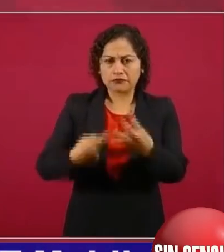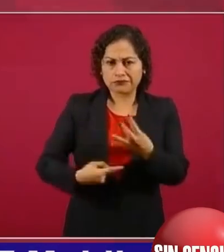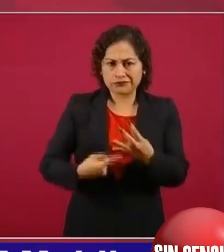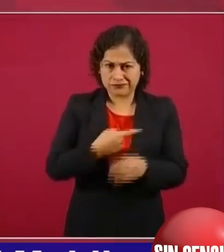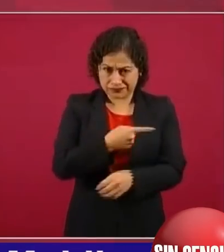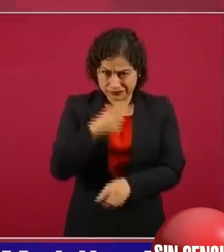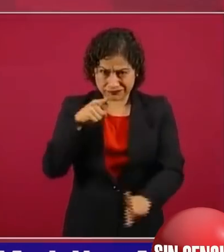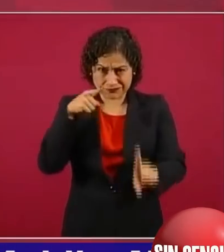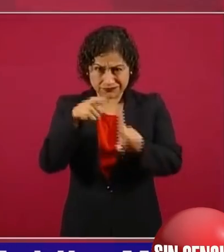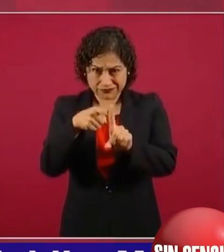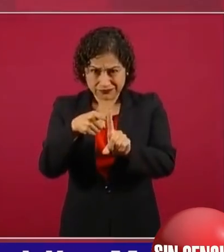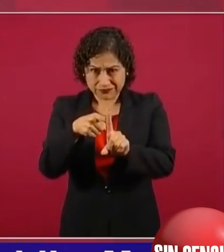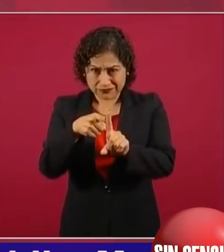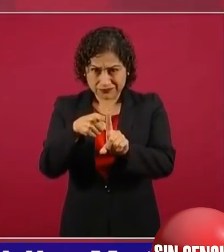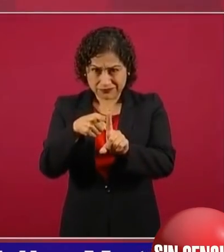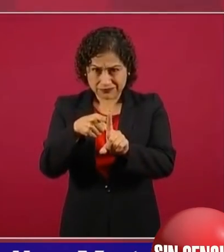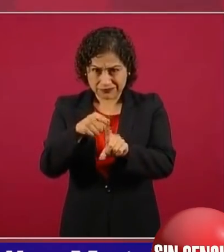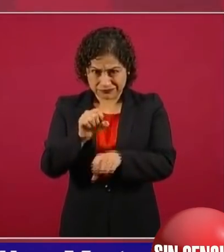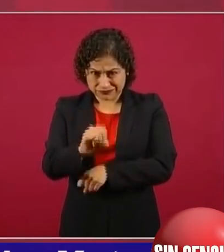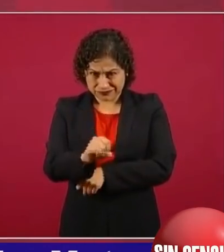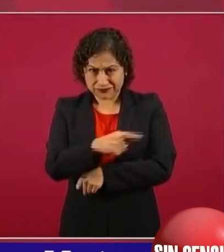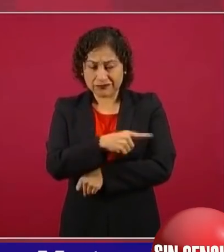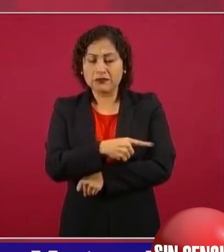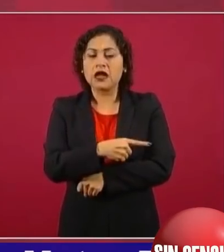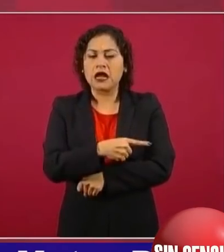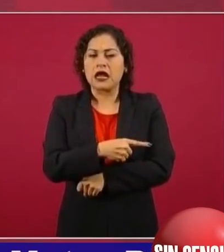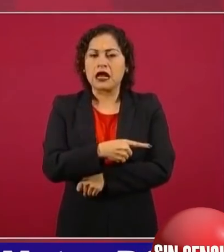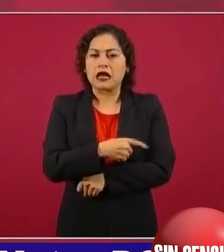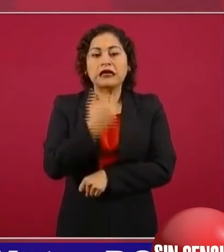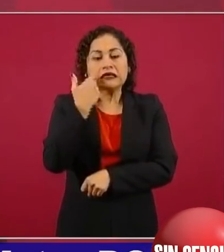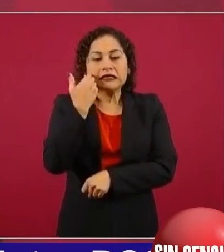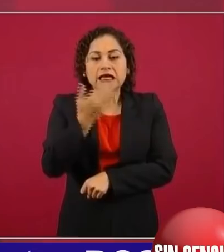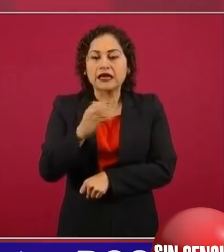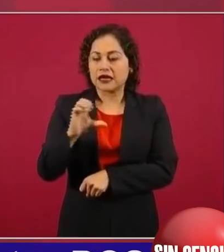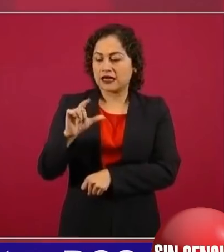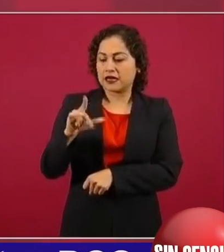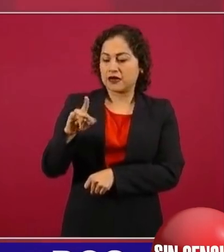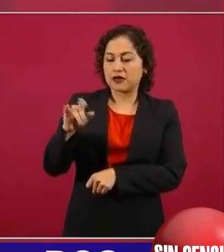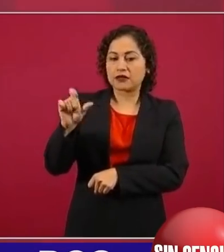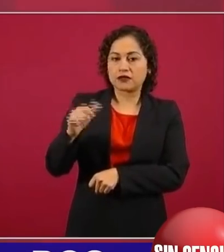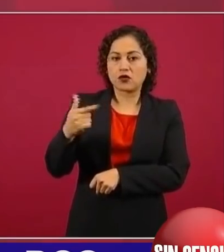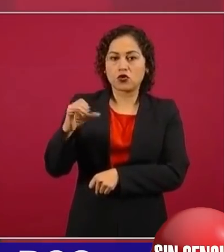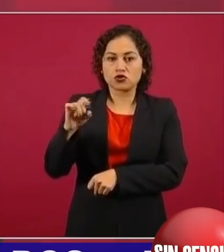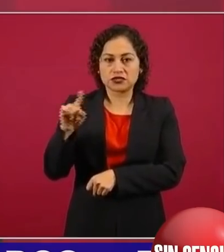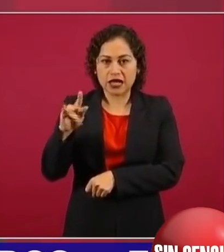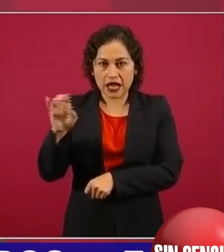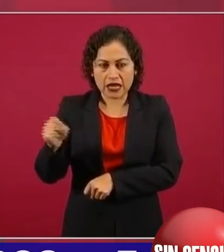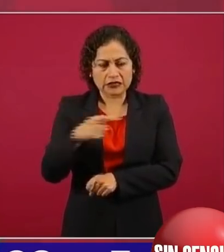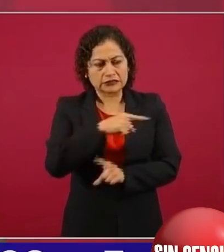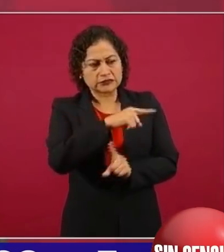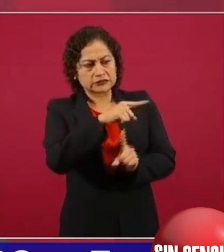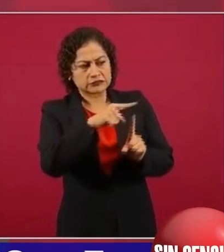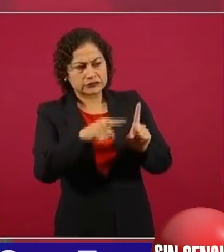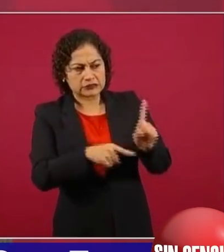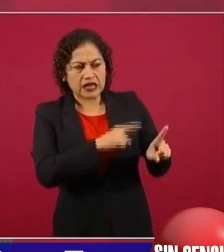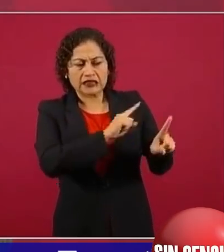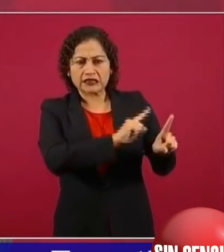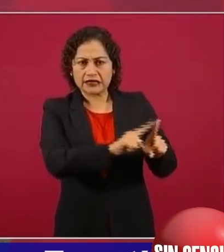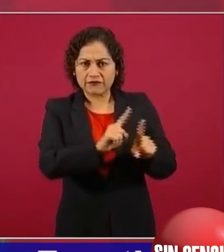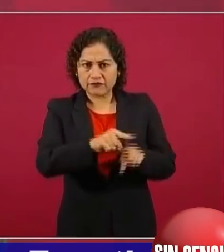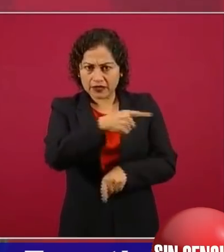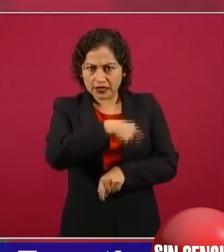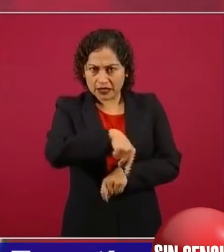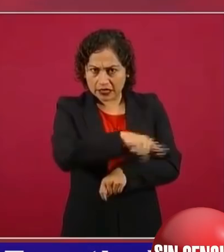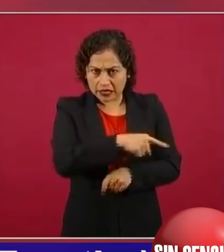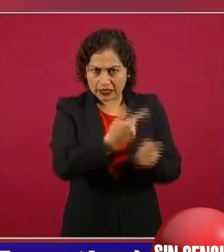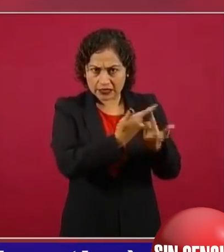lo que quiere Claudia X González y todos los patrocinadores de